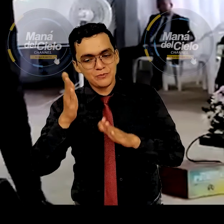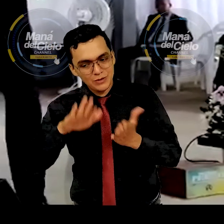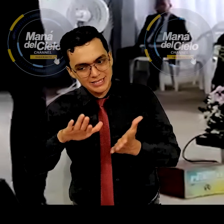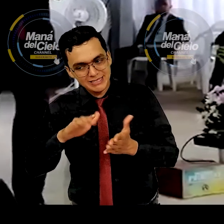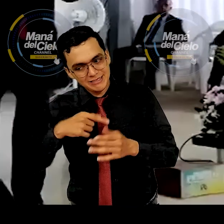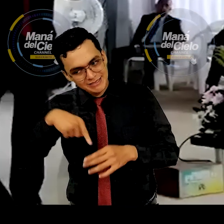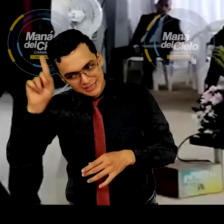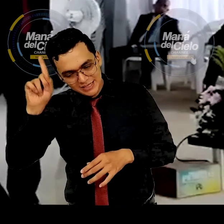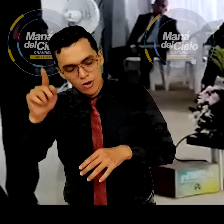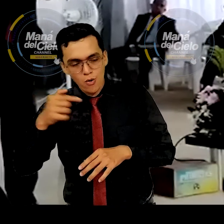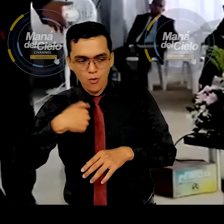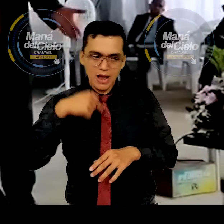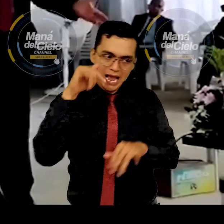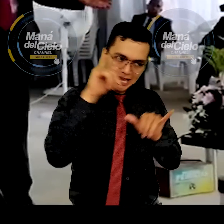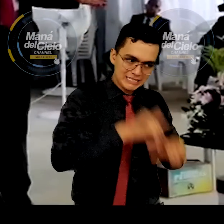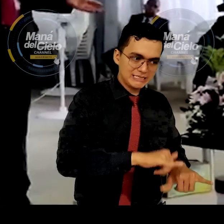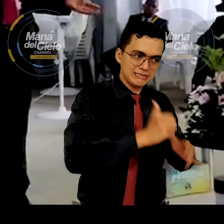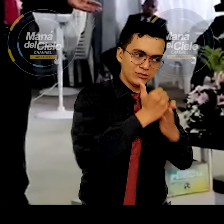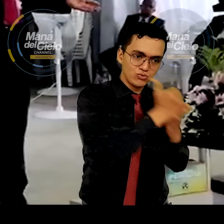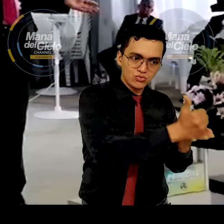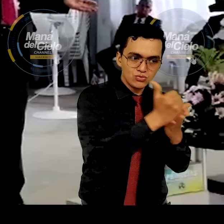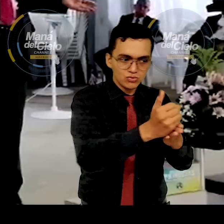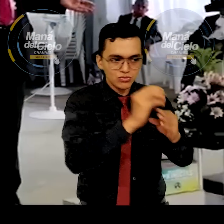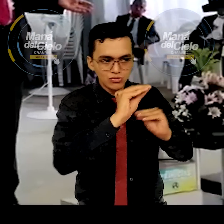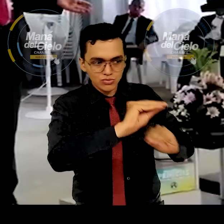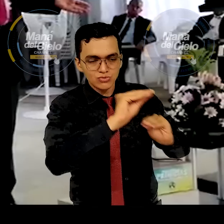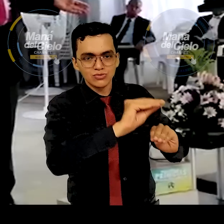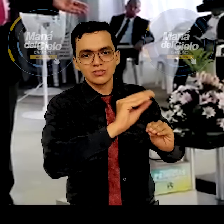Tenemos un problema, hermano, de convicciones.